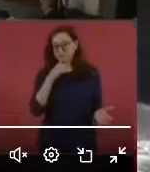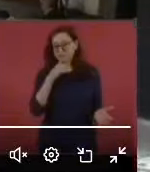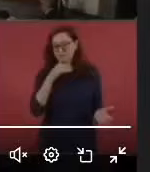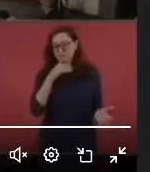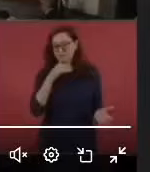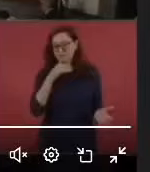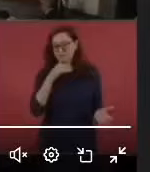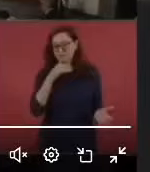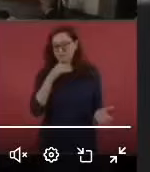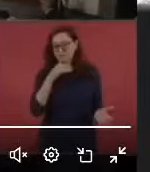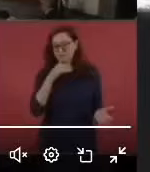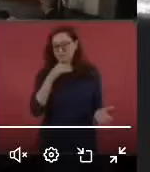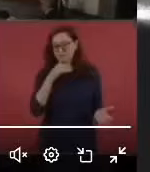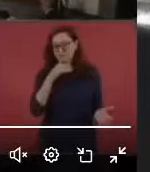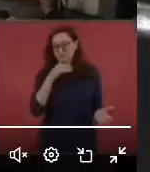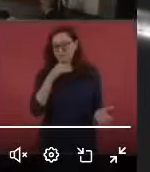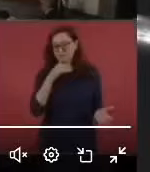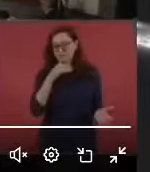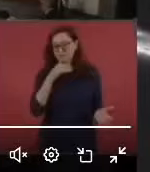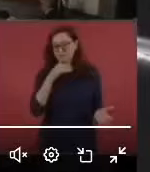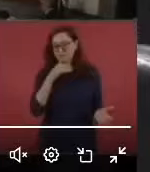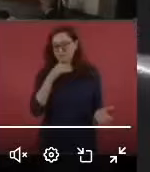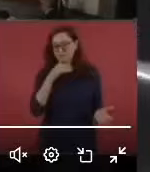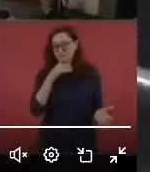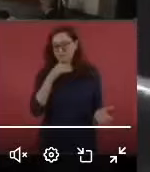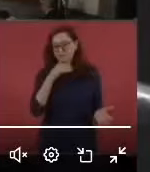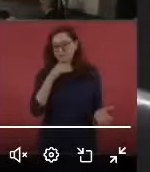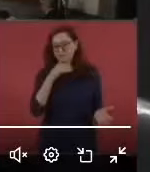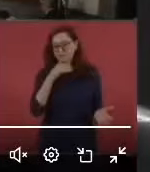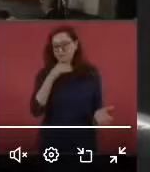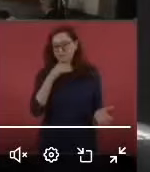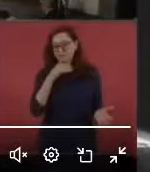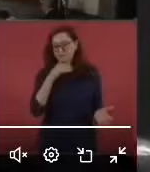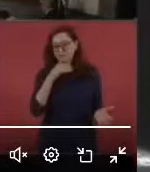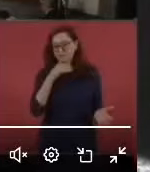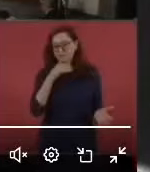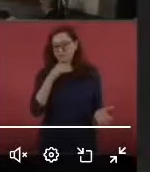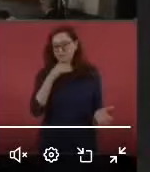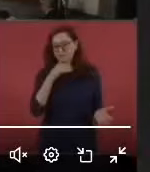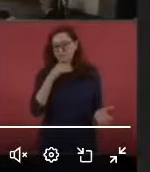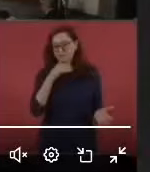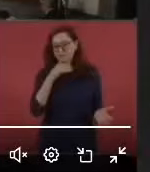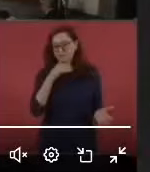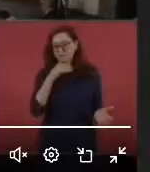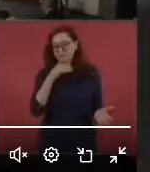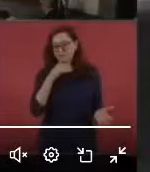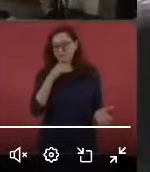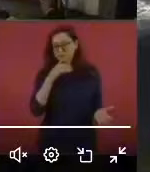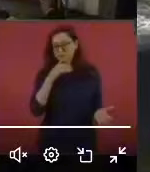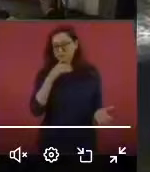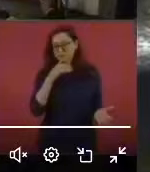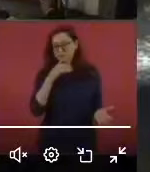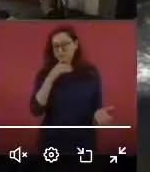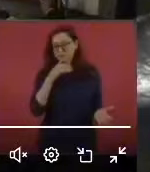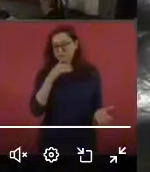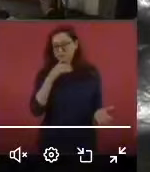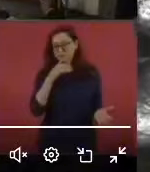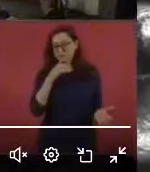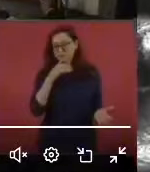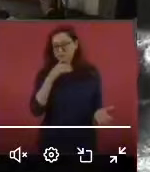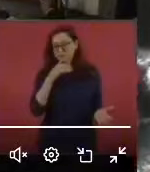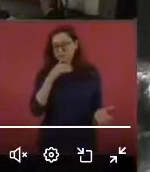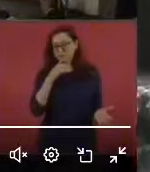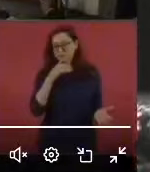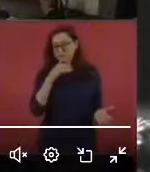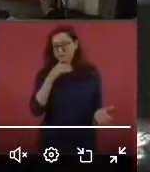al pendiente de cuál es la respuesta que se tiene por parte del gobierno de Estados Unidos, o tal vez la indiferencia que luego puedan mostrar, porque eso es algo que les